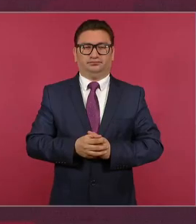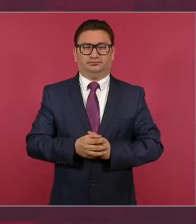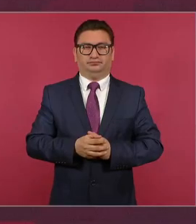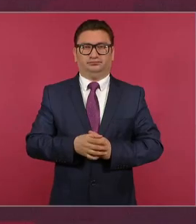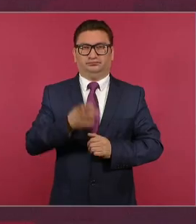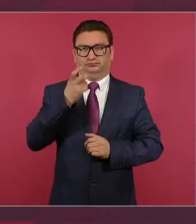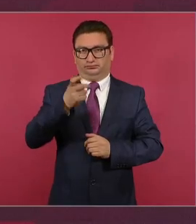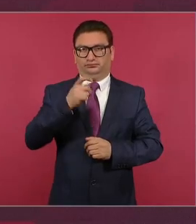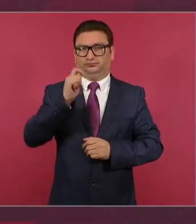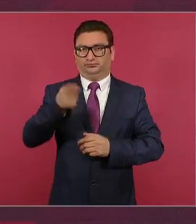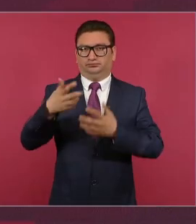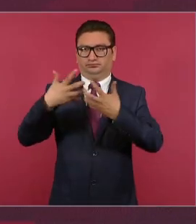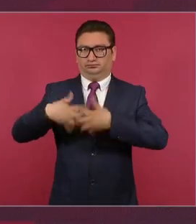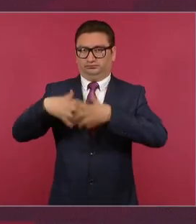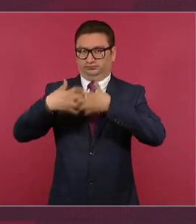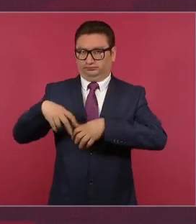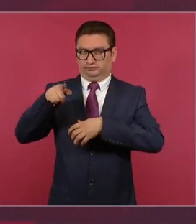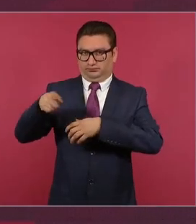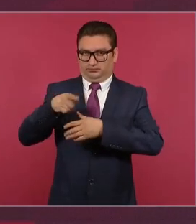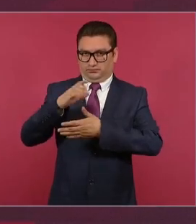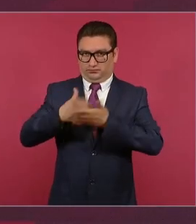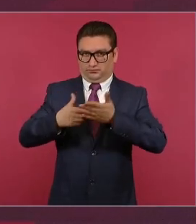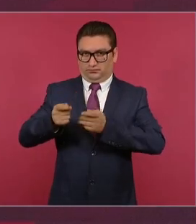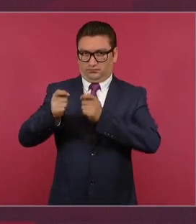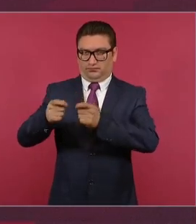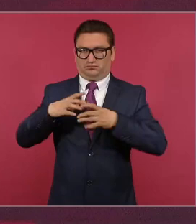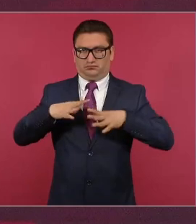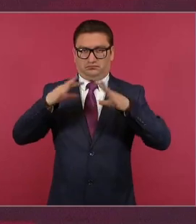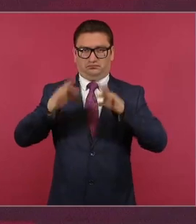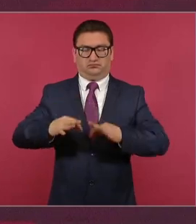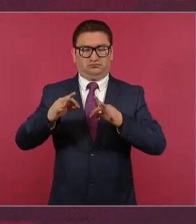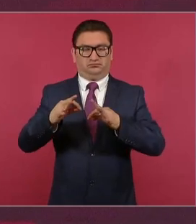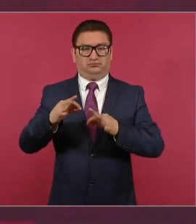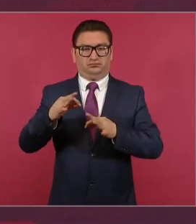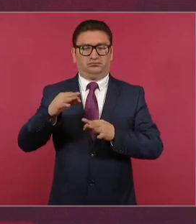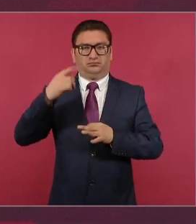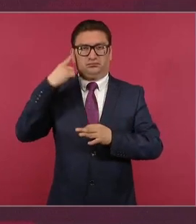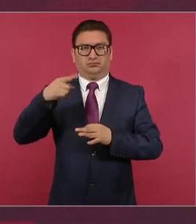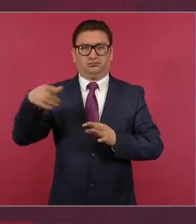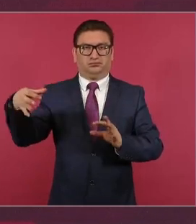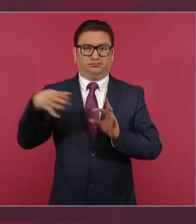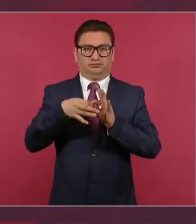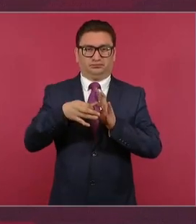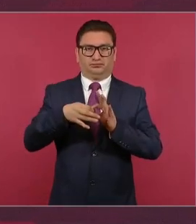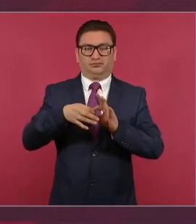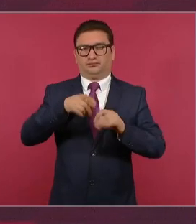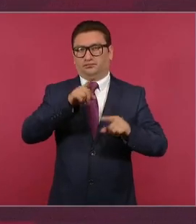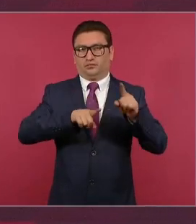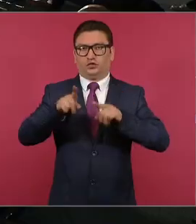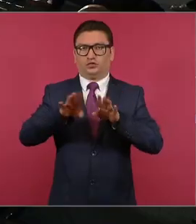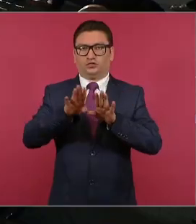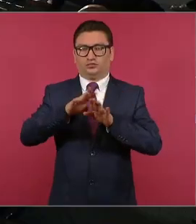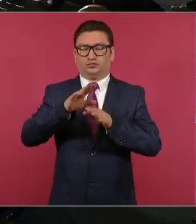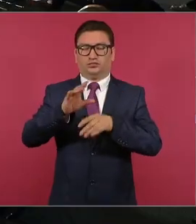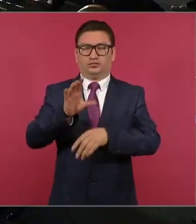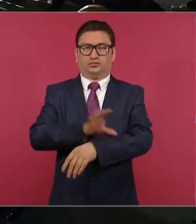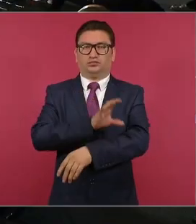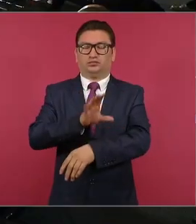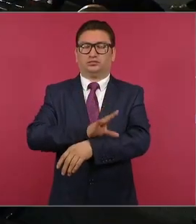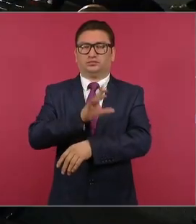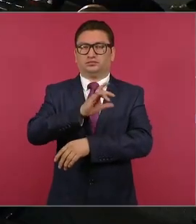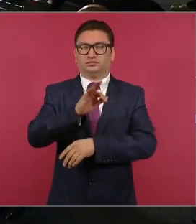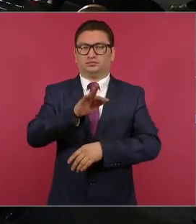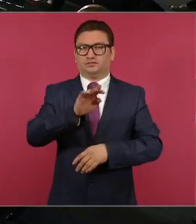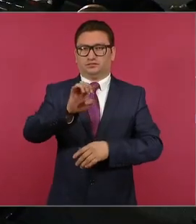una empresa que ya queda constituida dependiendo de la Comisión Federal